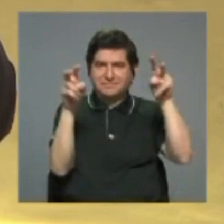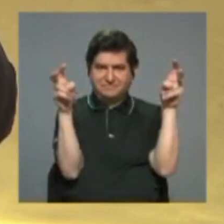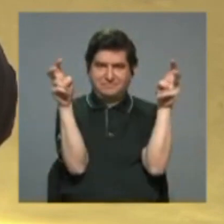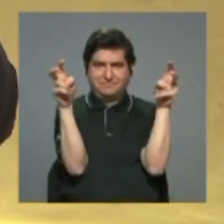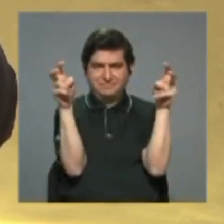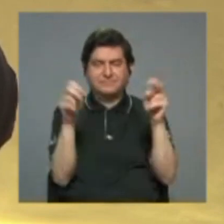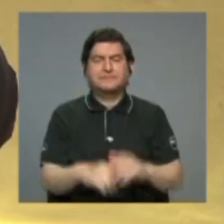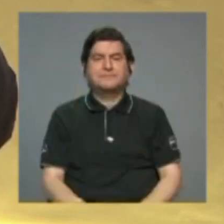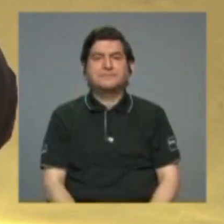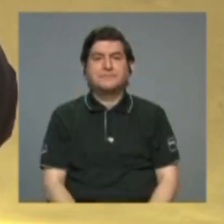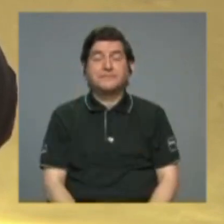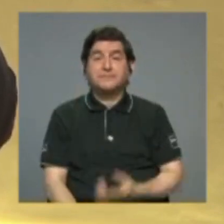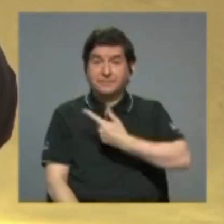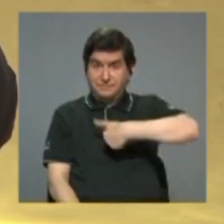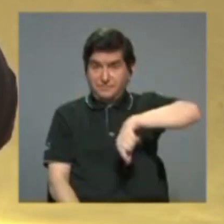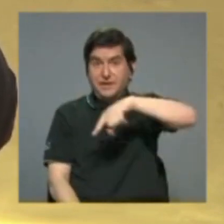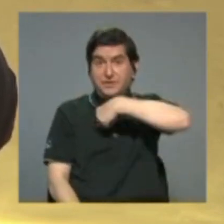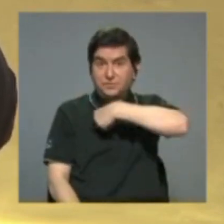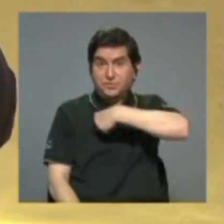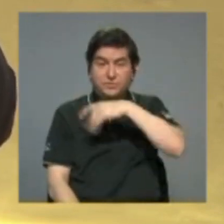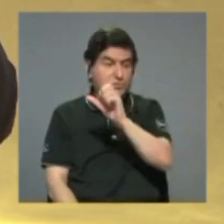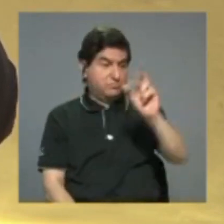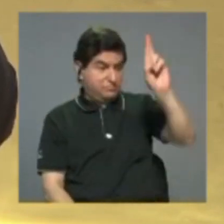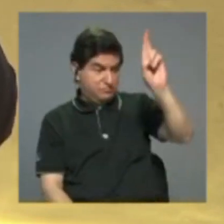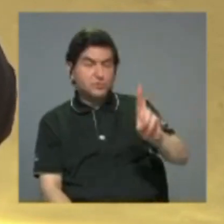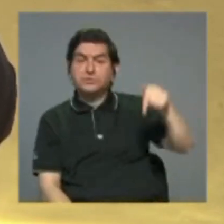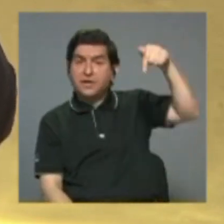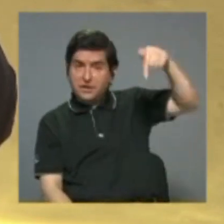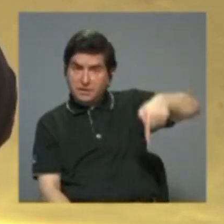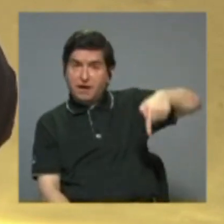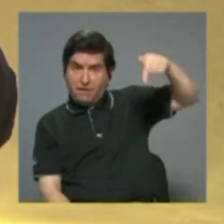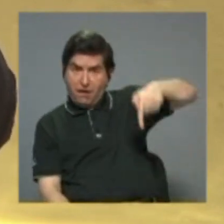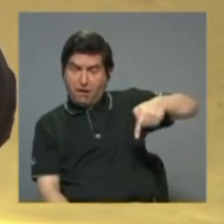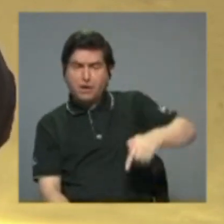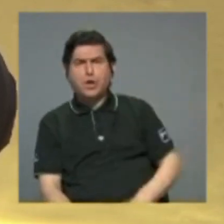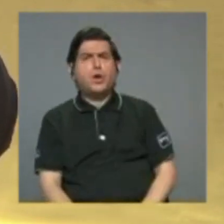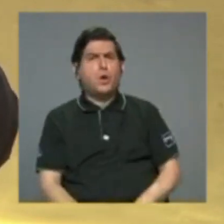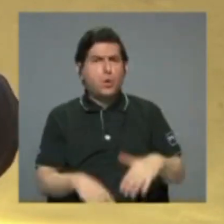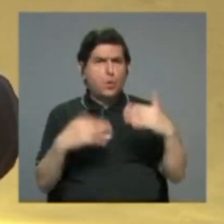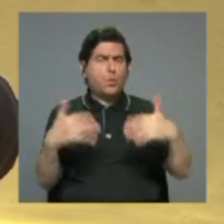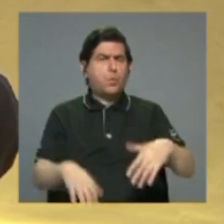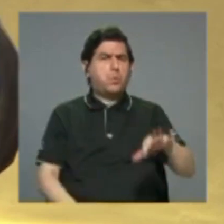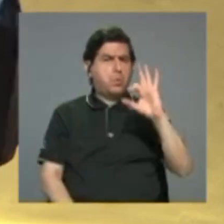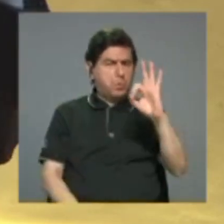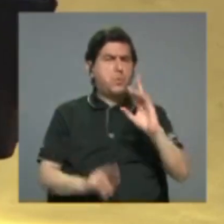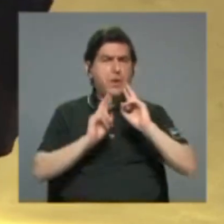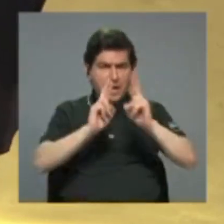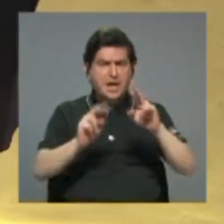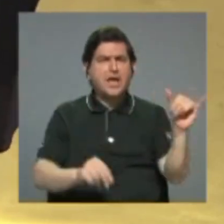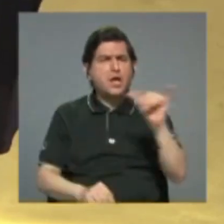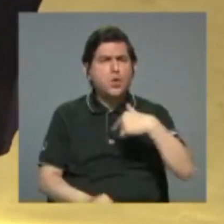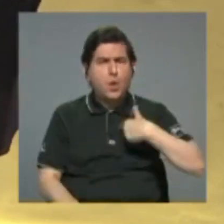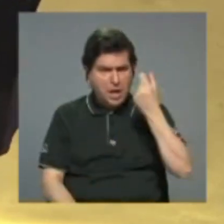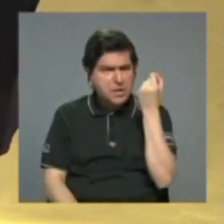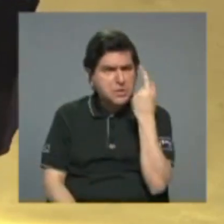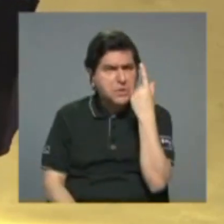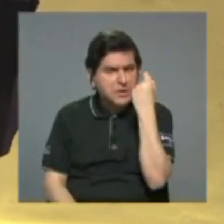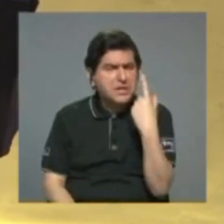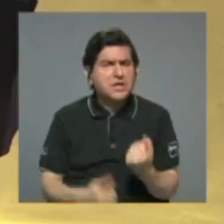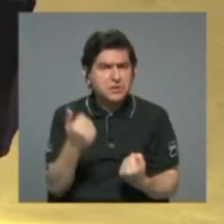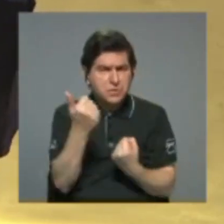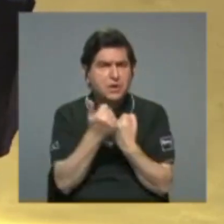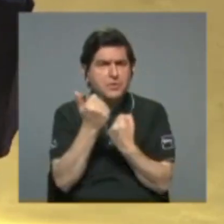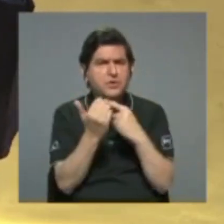que por lo menos para nosotros los costarricenses ha sido muy productiva, y entiendo que también ha